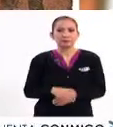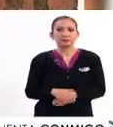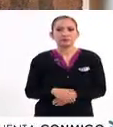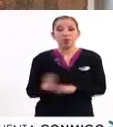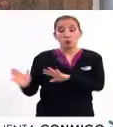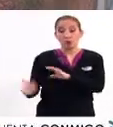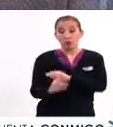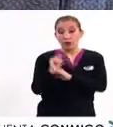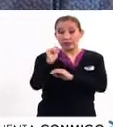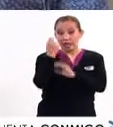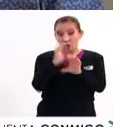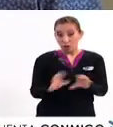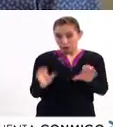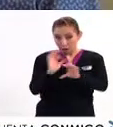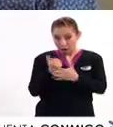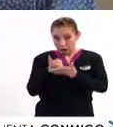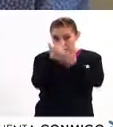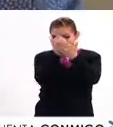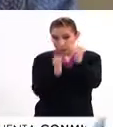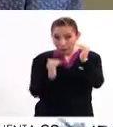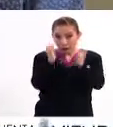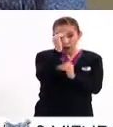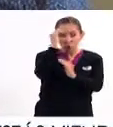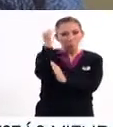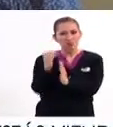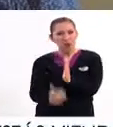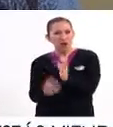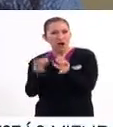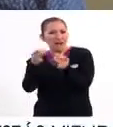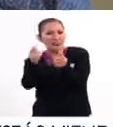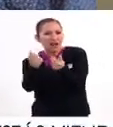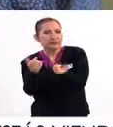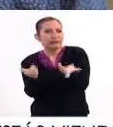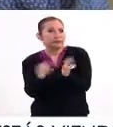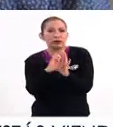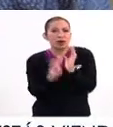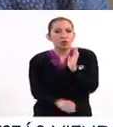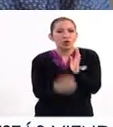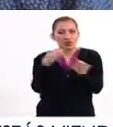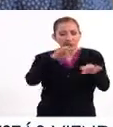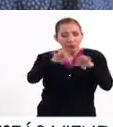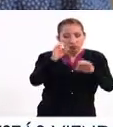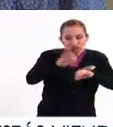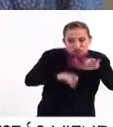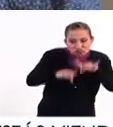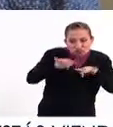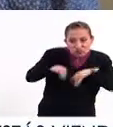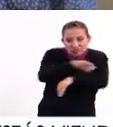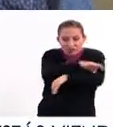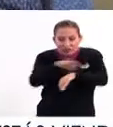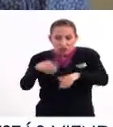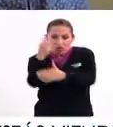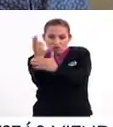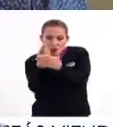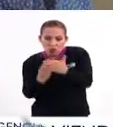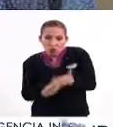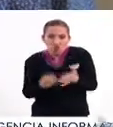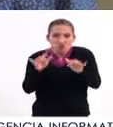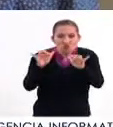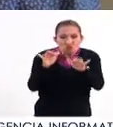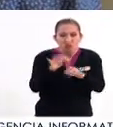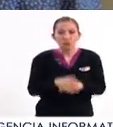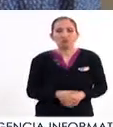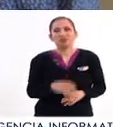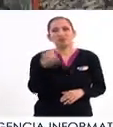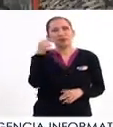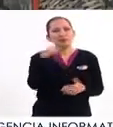nuevas tecnologías han potencializado o han disminuido la calidad, por ejemplo, de los trabajos de los diseñadores o de los ilustradores?